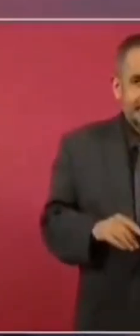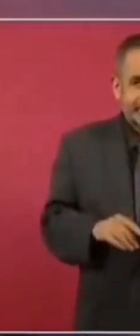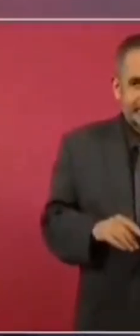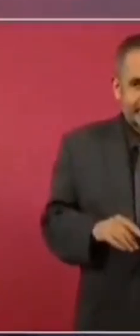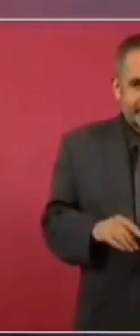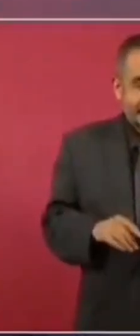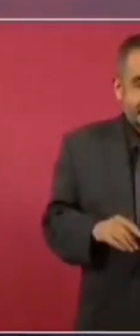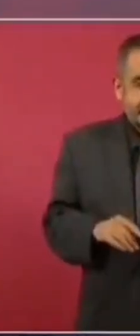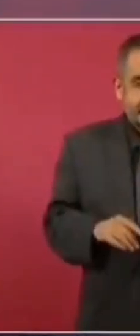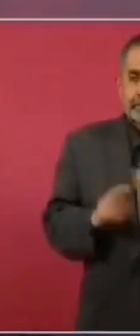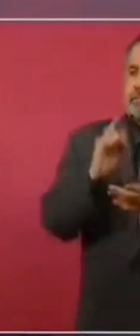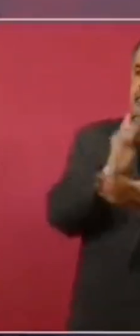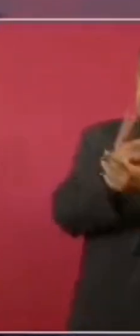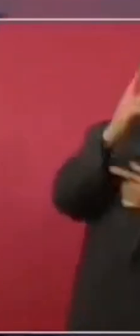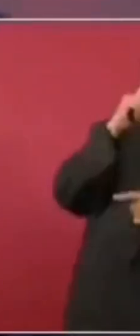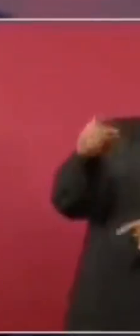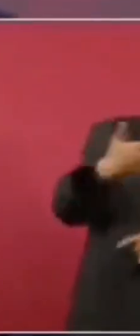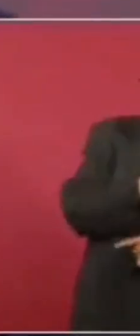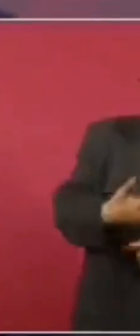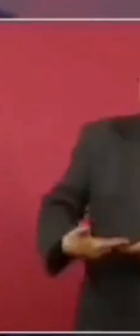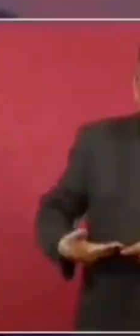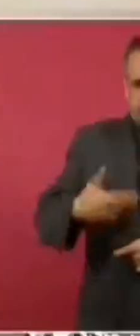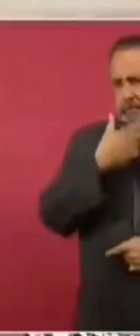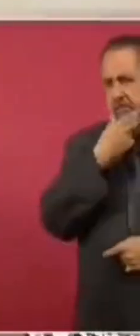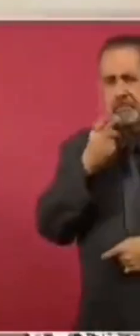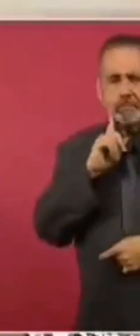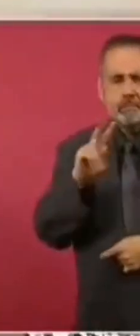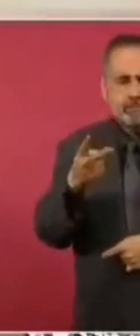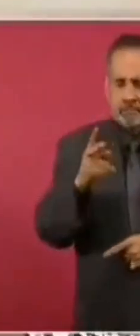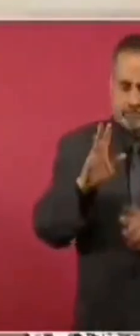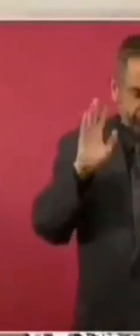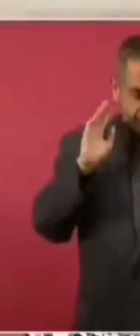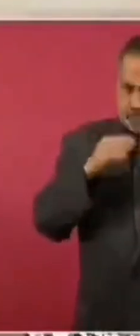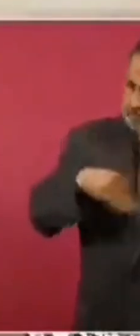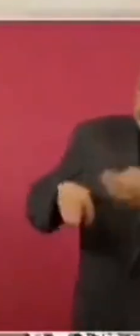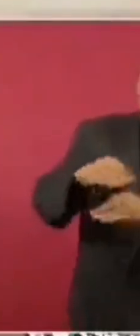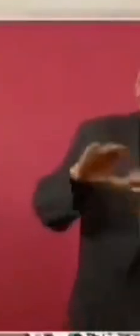el presidente o la presidenta.